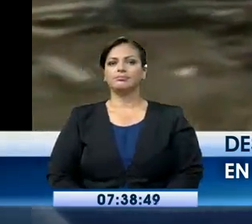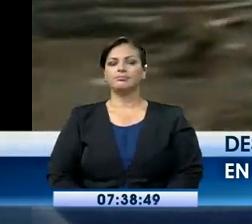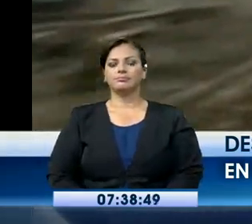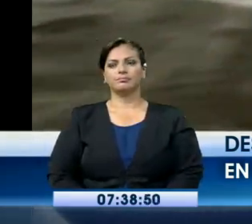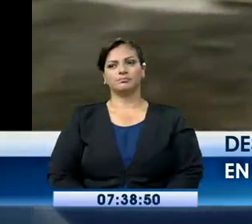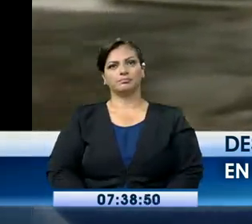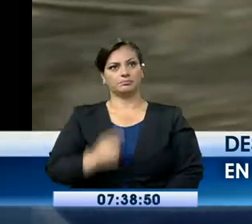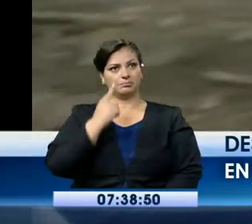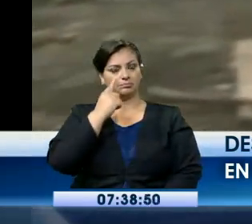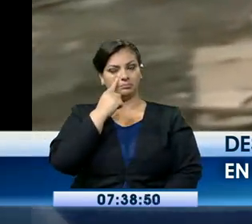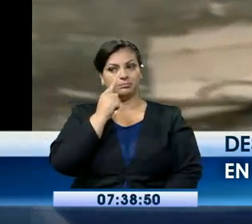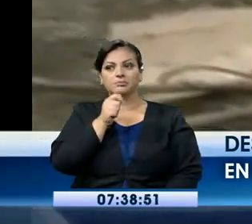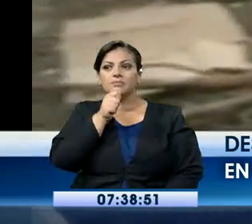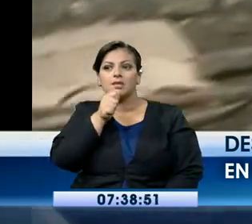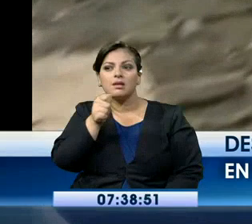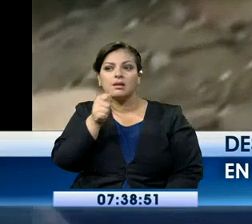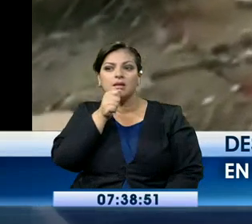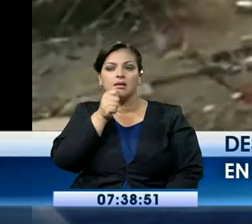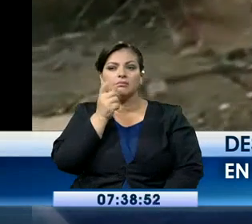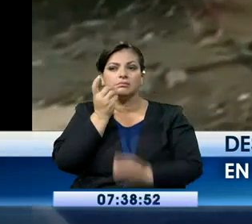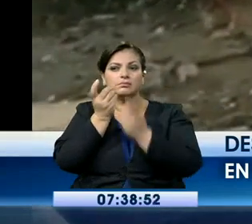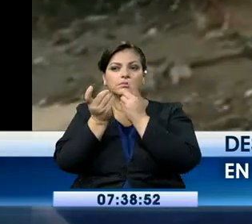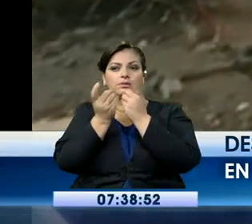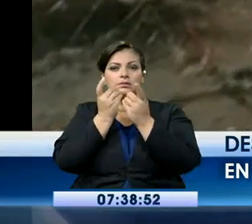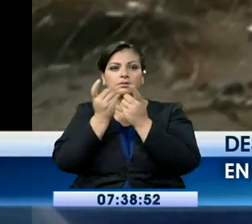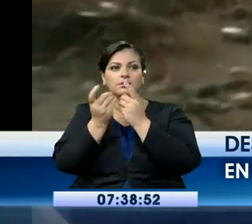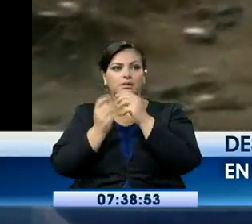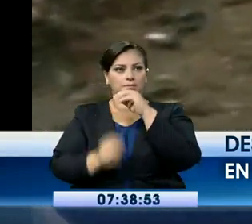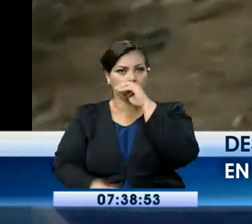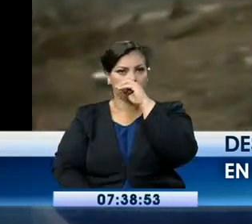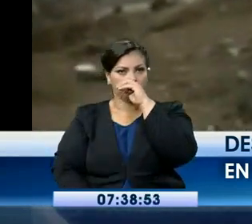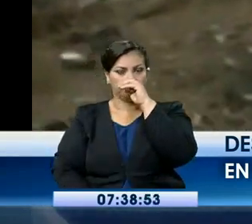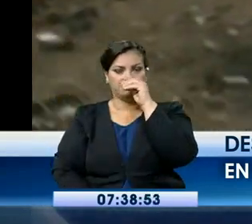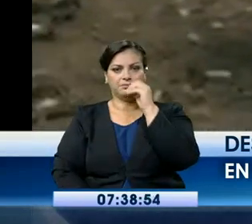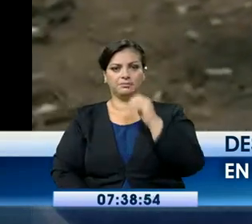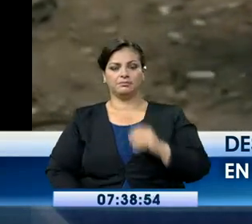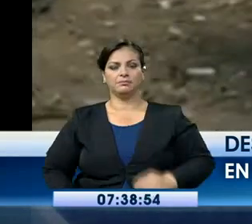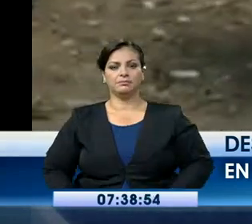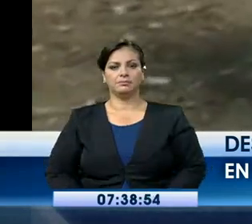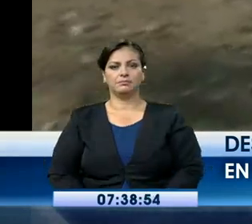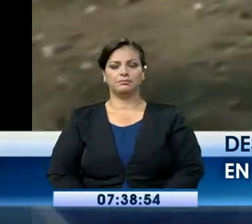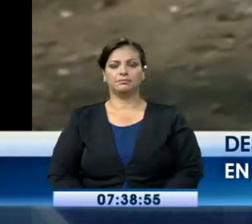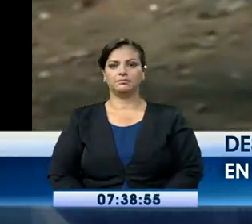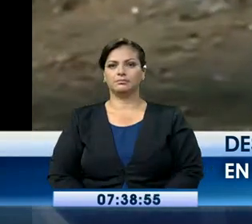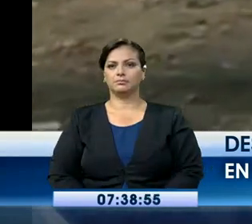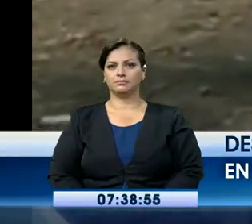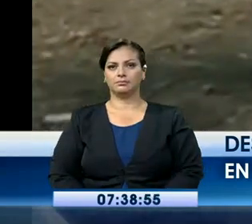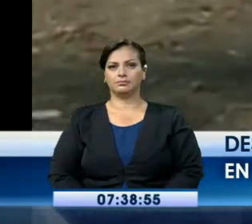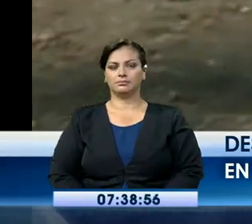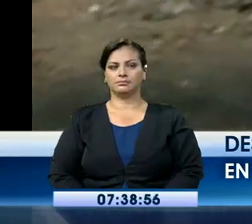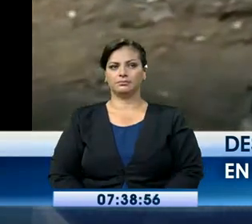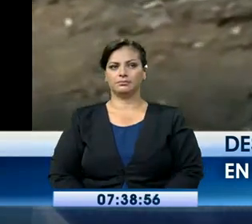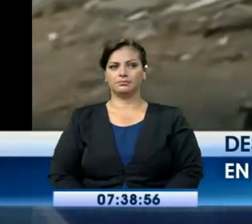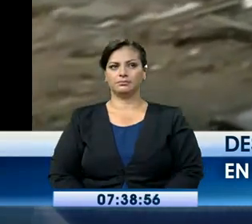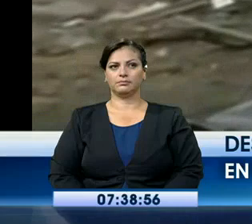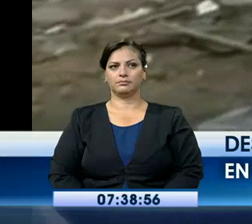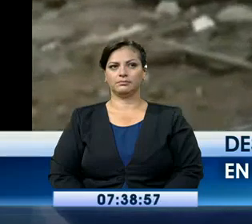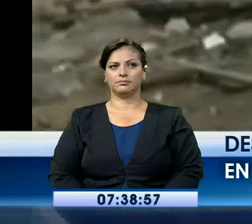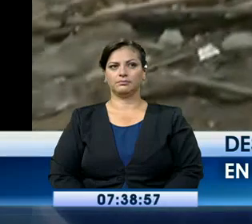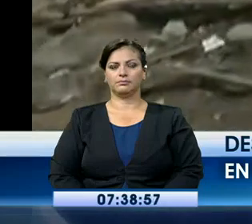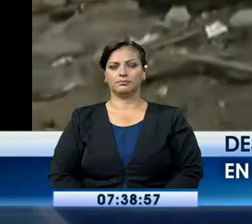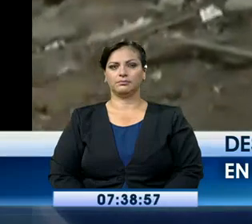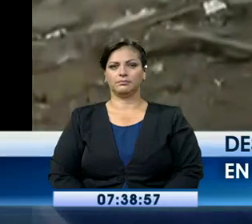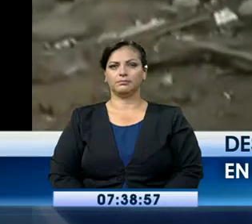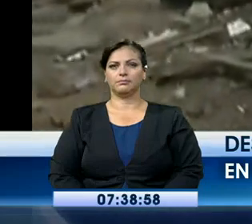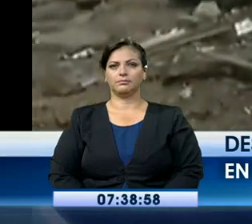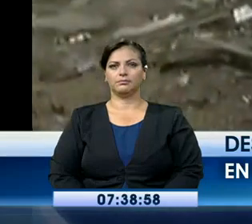los habitantes de este sector, de quienes estaban aquí ya tratando de habitar, pero podemos apreciar que no se encuentran